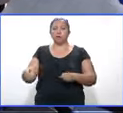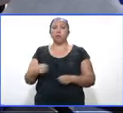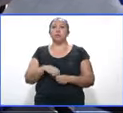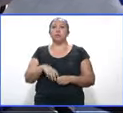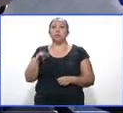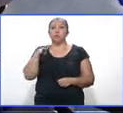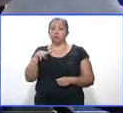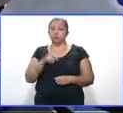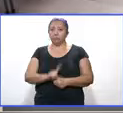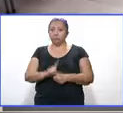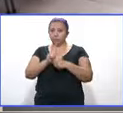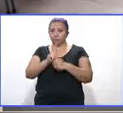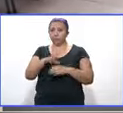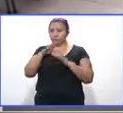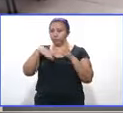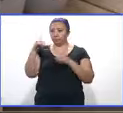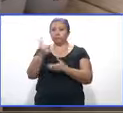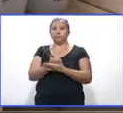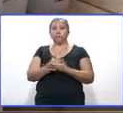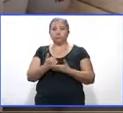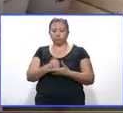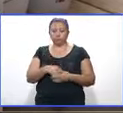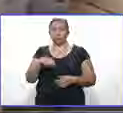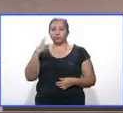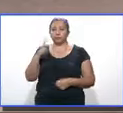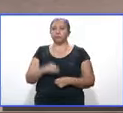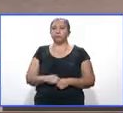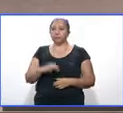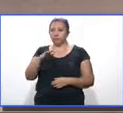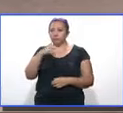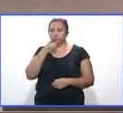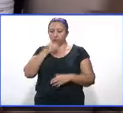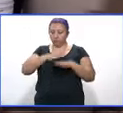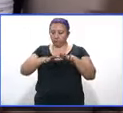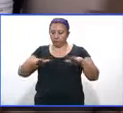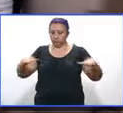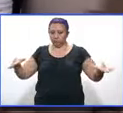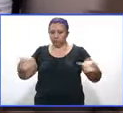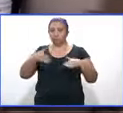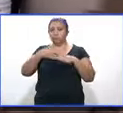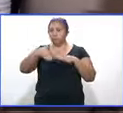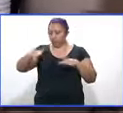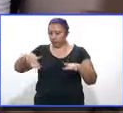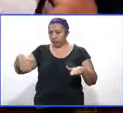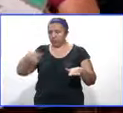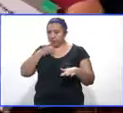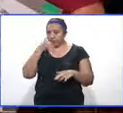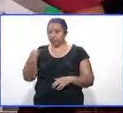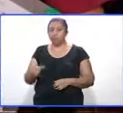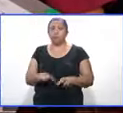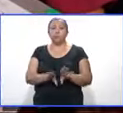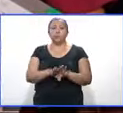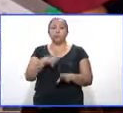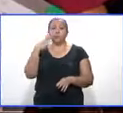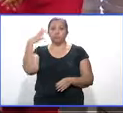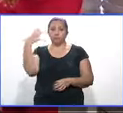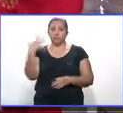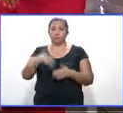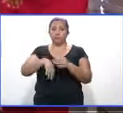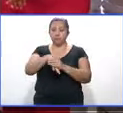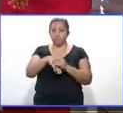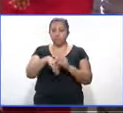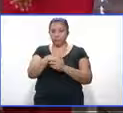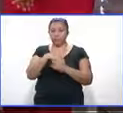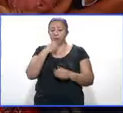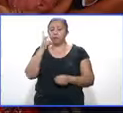litros, 3 cubetas de pintura azul de 19 litros, 3 cubetas de impermeabilizante de 19 litros, así como 5 balones de fútbol y